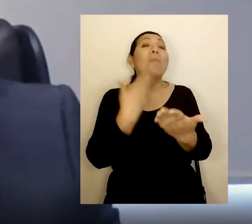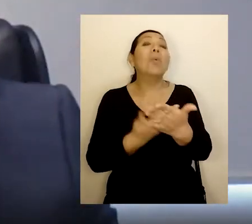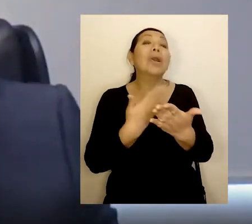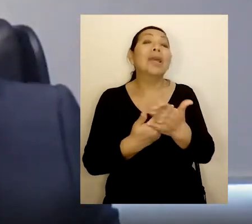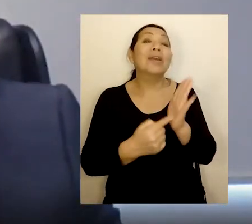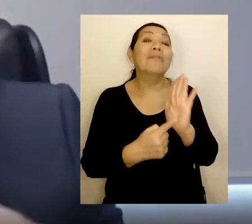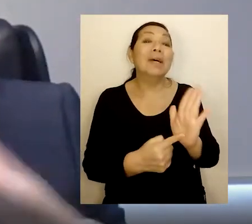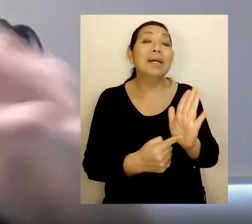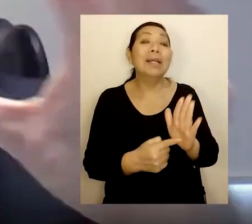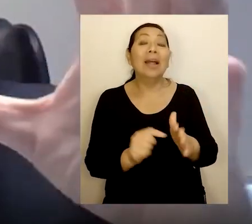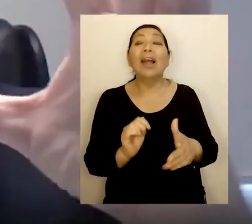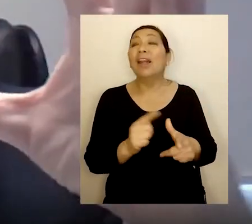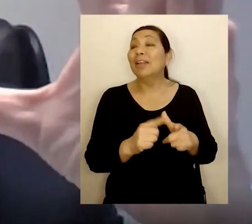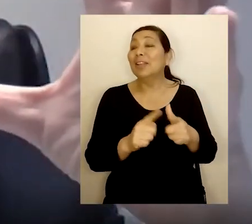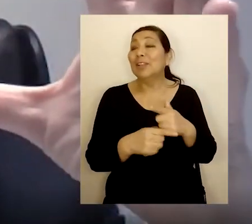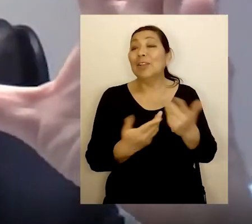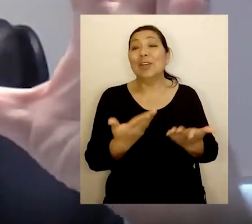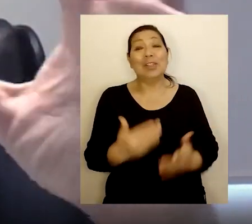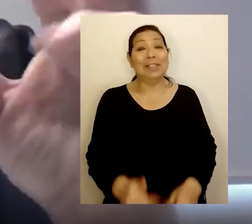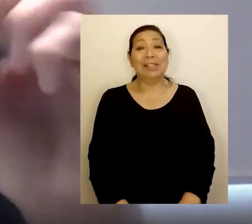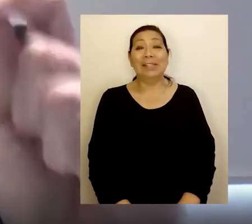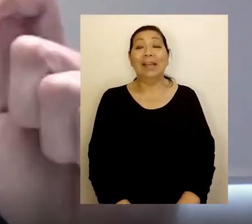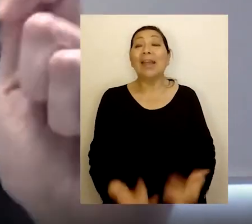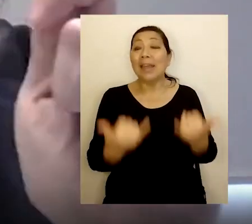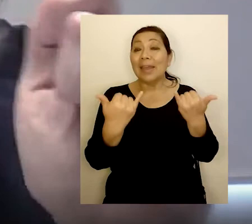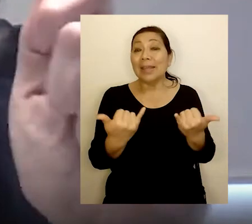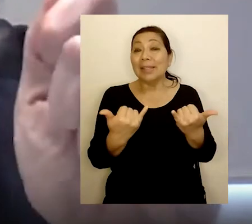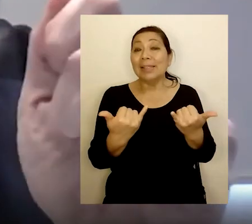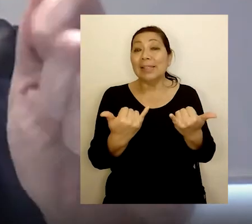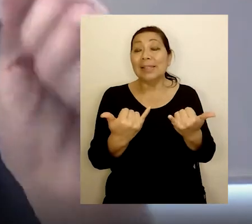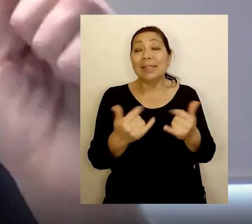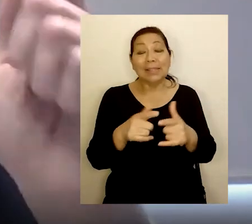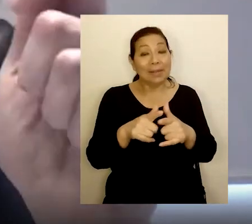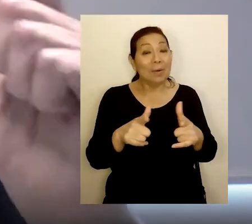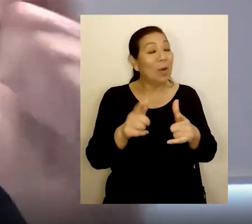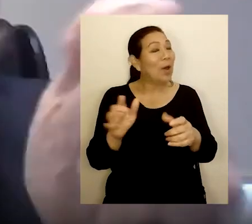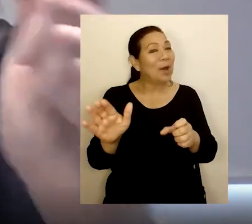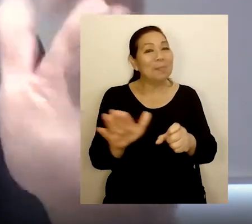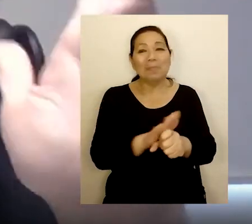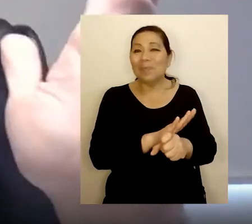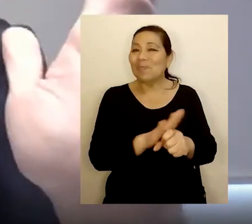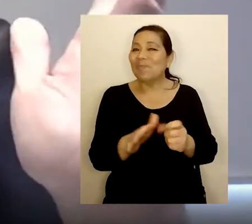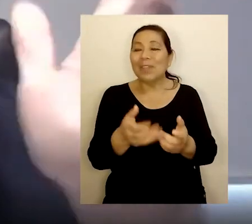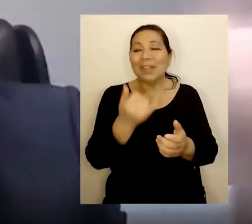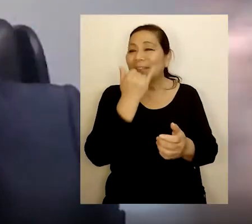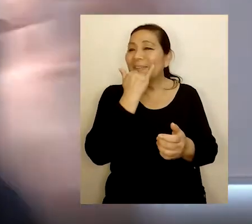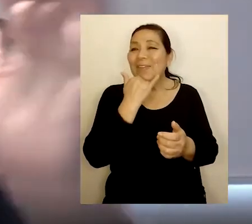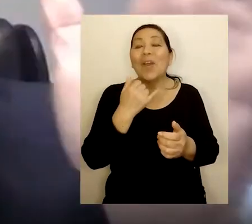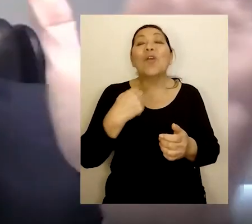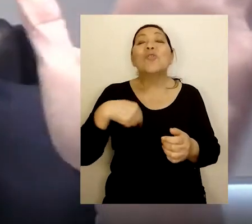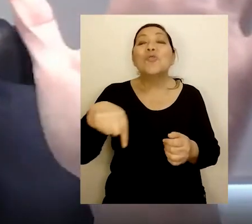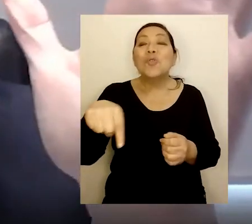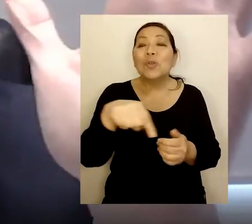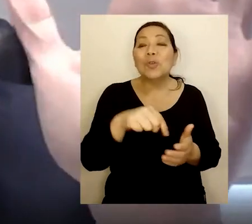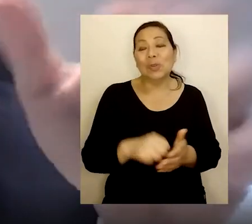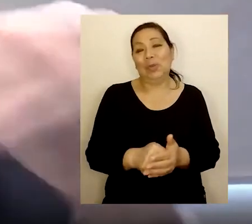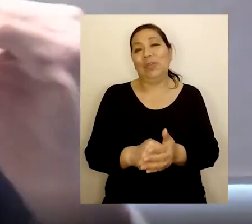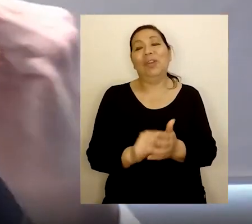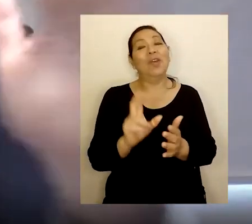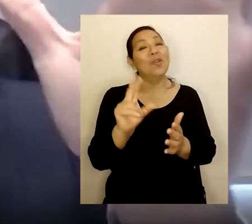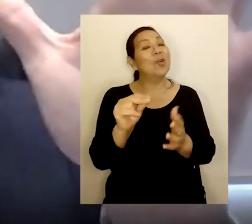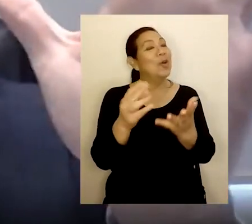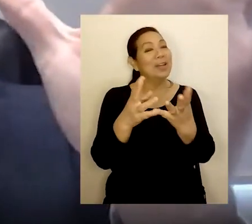probatorio. Entonces, esta premisa de la sala es absolutamente equivocada. Nosotros, señores